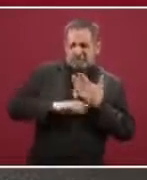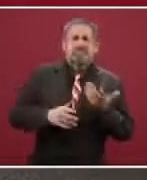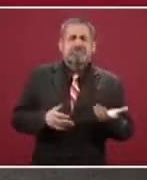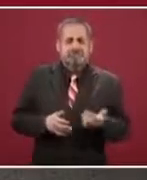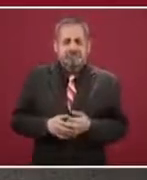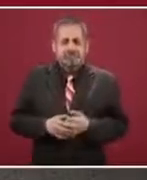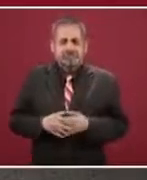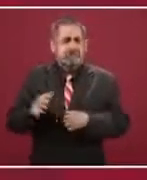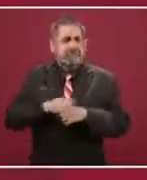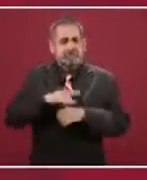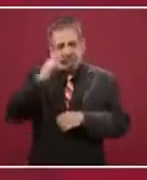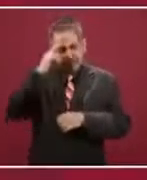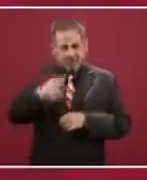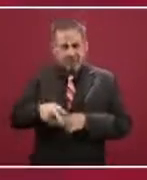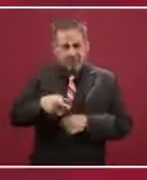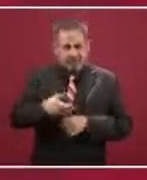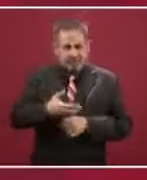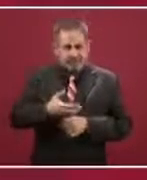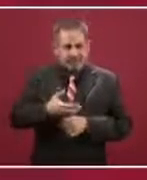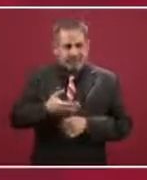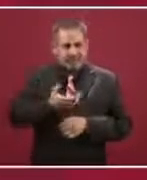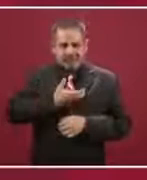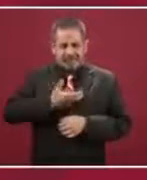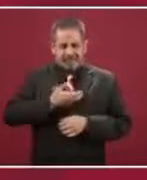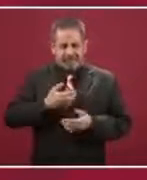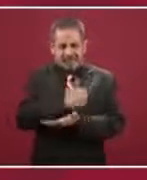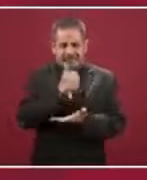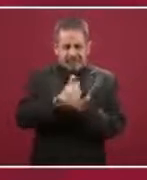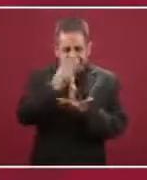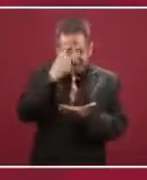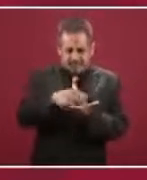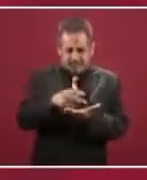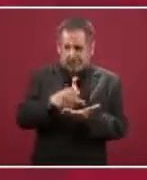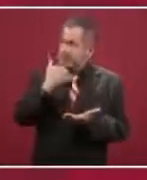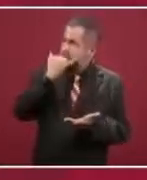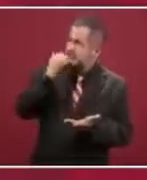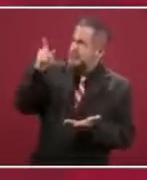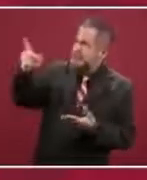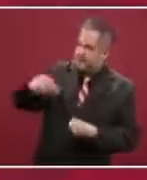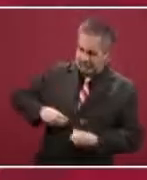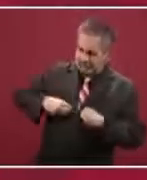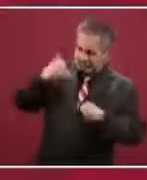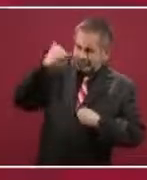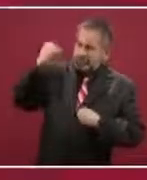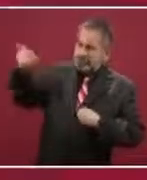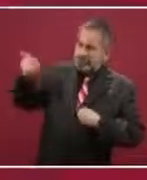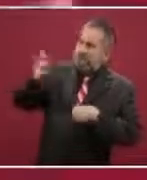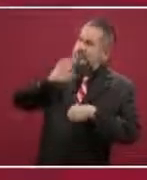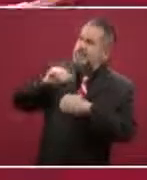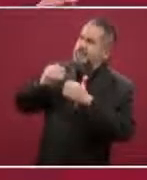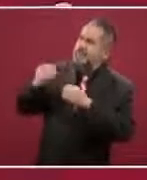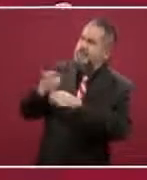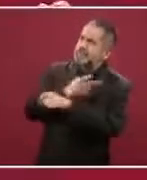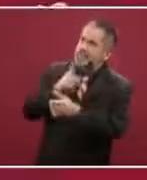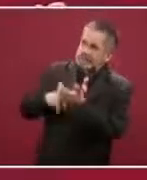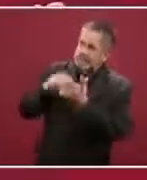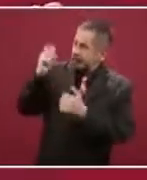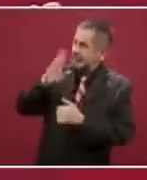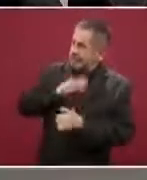por el plantón del Zócalo y de Reforma. ¿Pero a usted en qué le afectó? Si está en Yucatán, pues